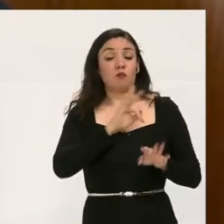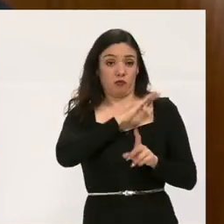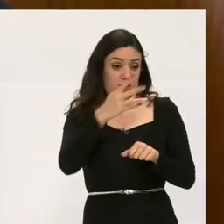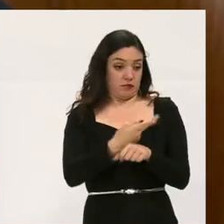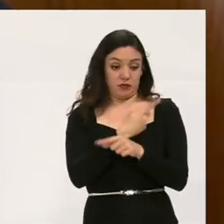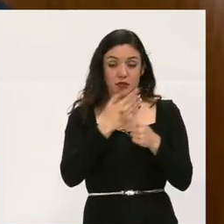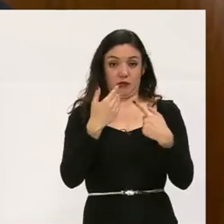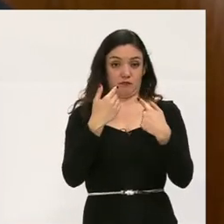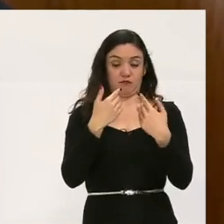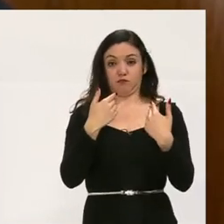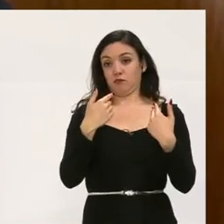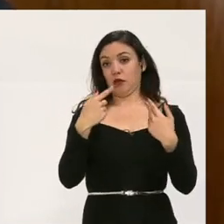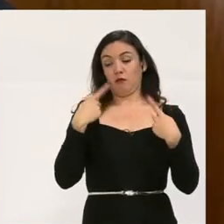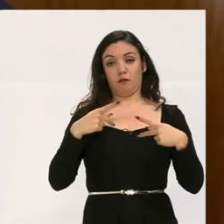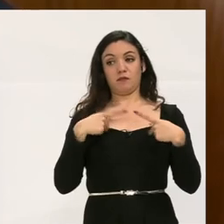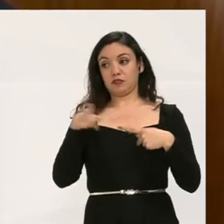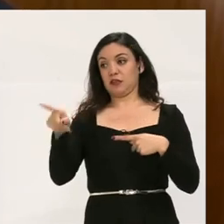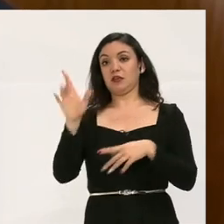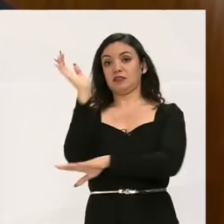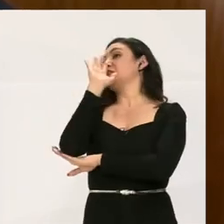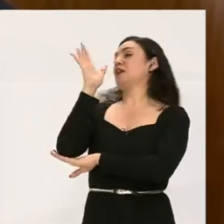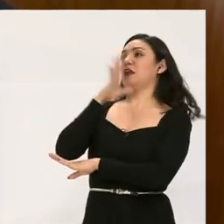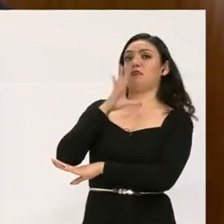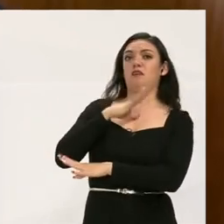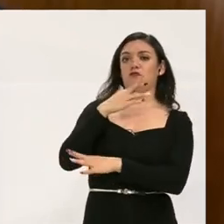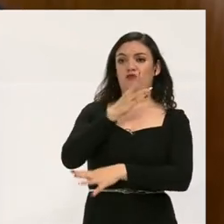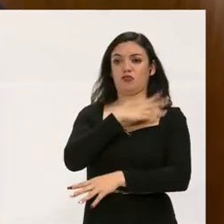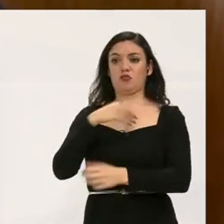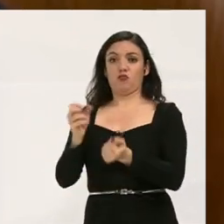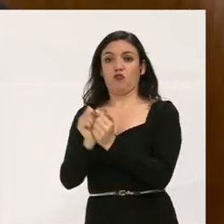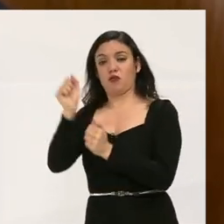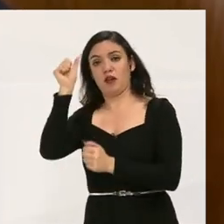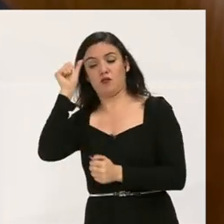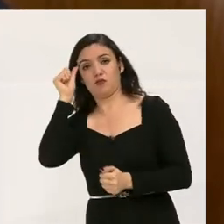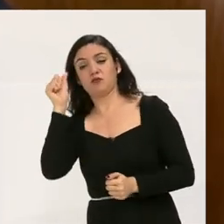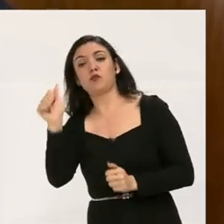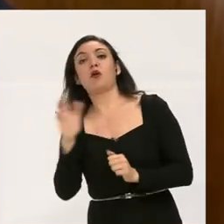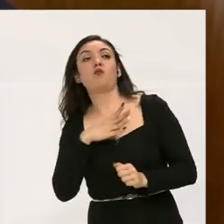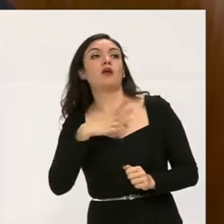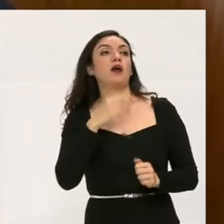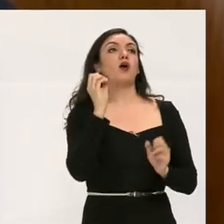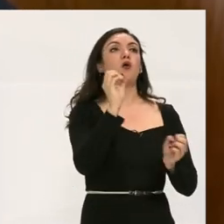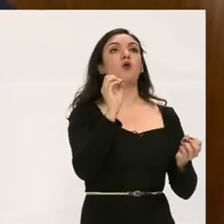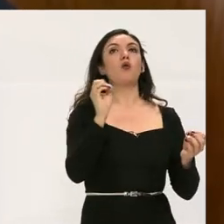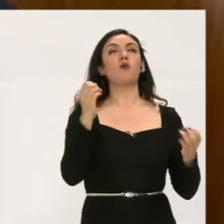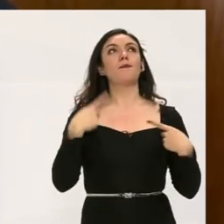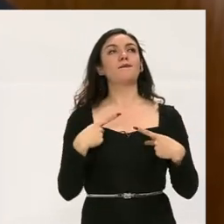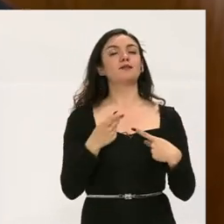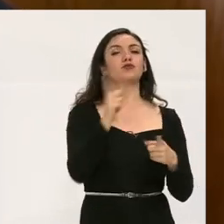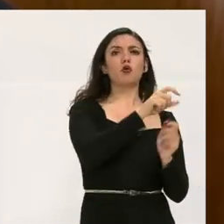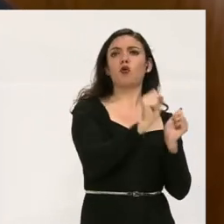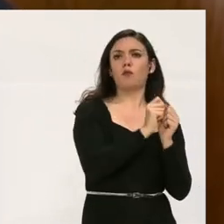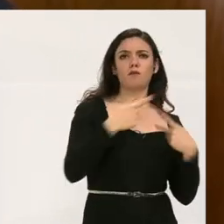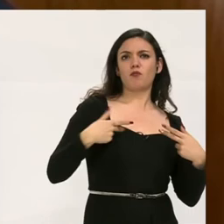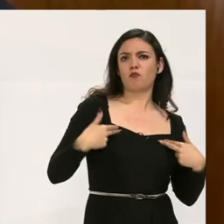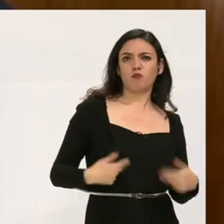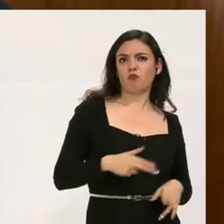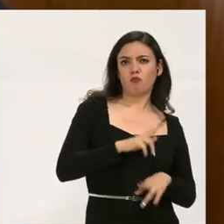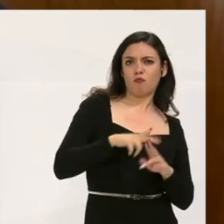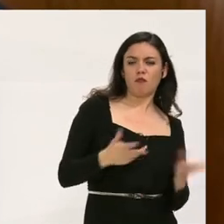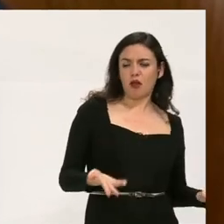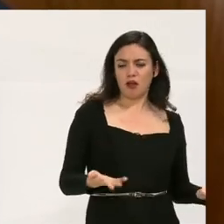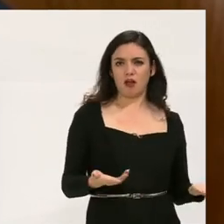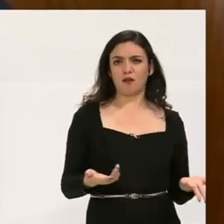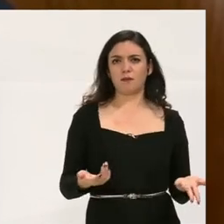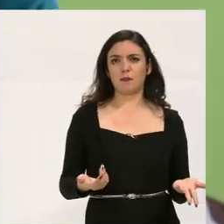que lo mismo le puede pasar a un cineasta que tenga un hijo con autismo, a una persona común